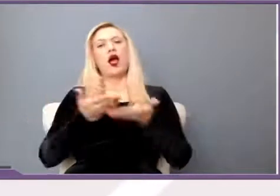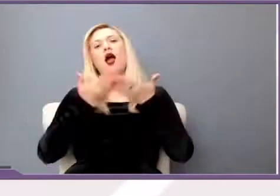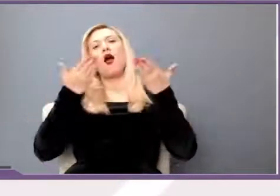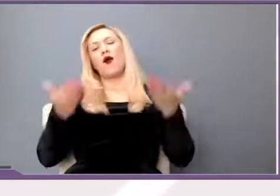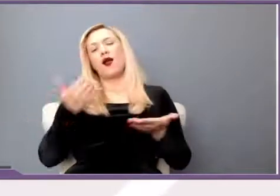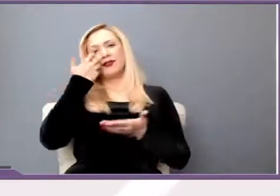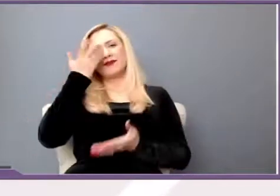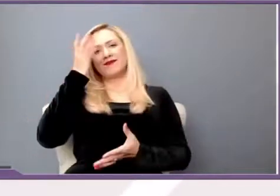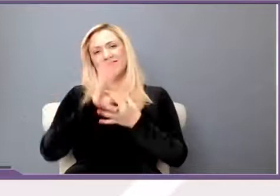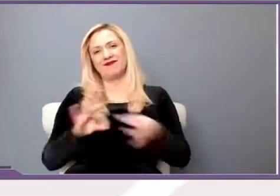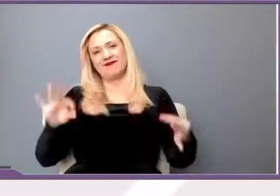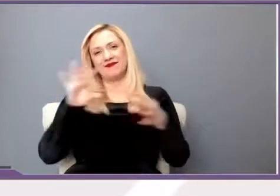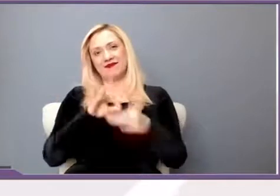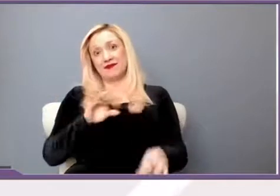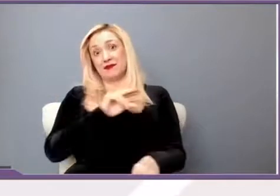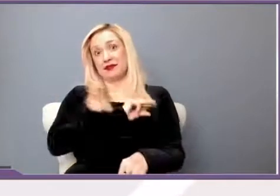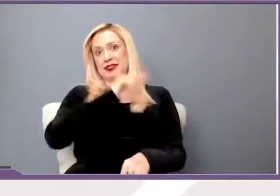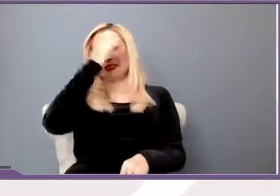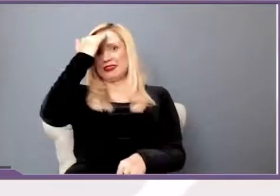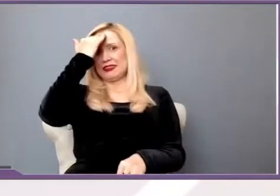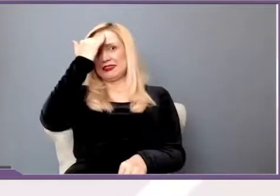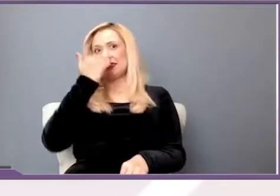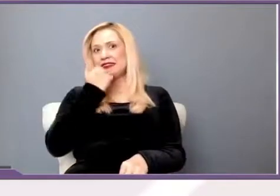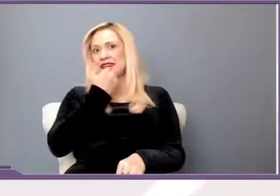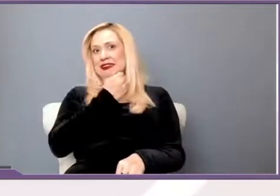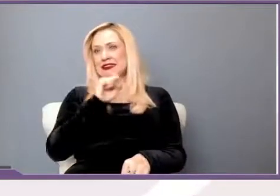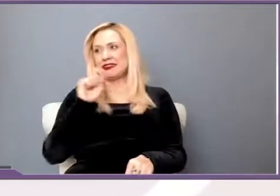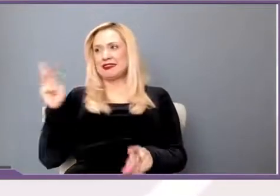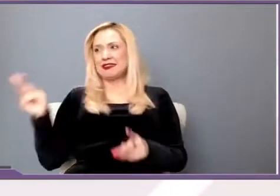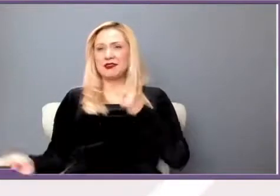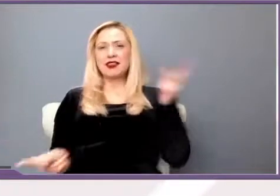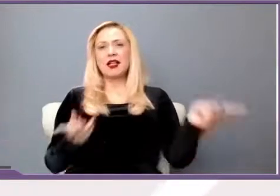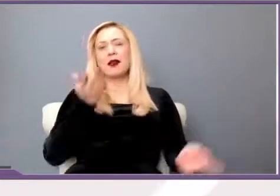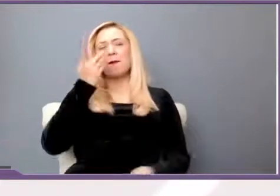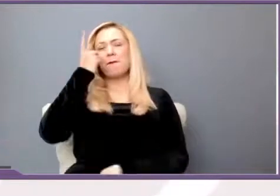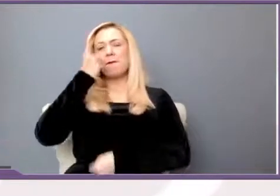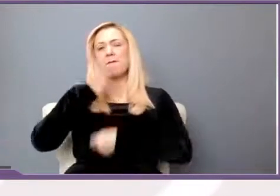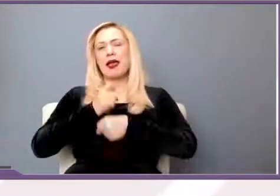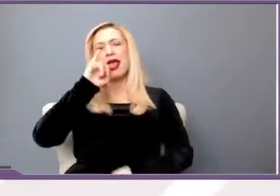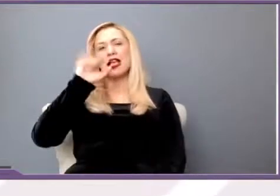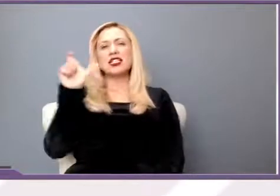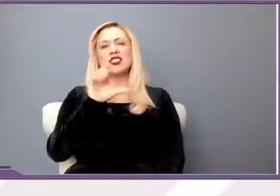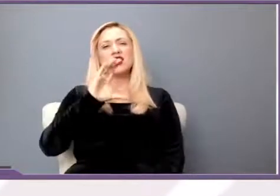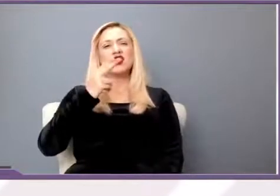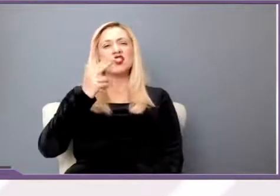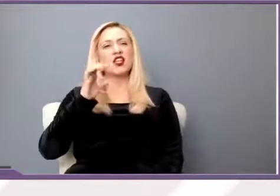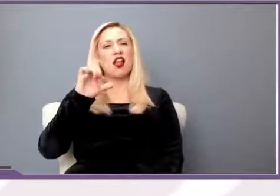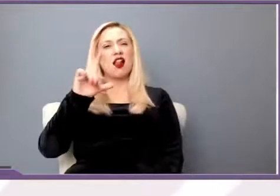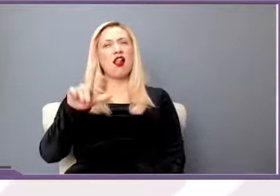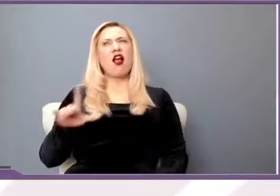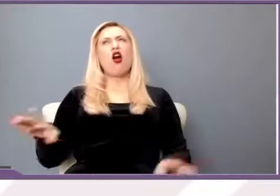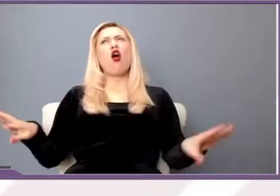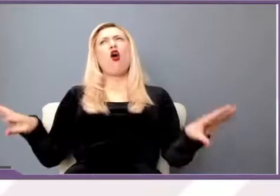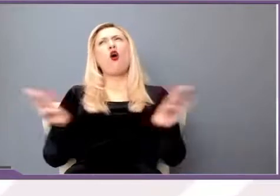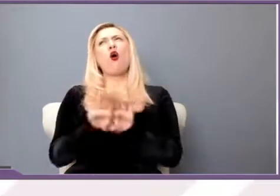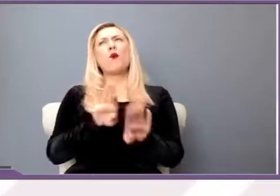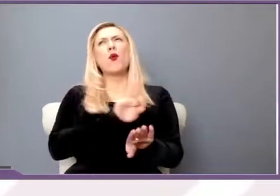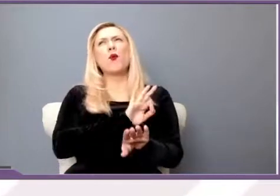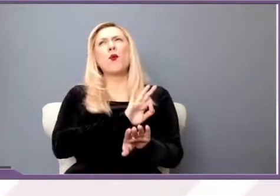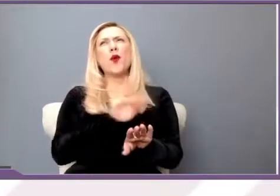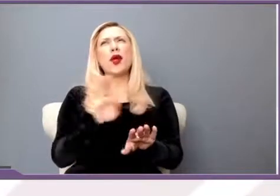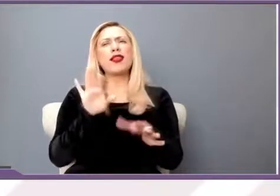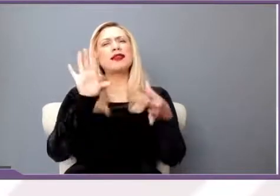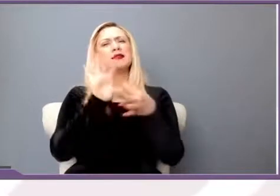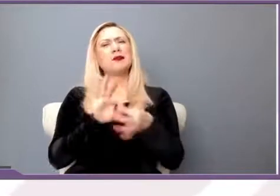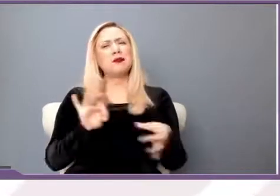nuestros especialistas, Ischel, yo te preguntaría, ¿cómo podemos ampliar qué nos puedes